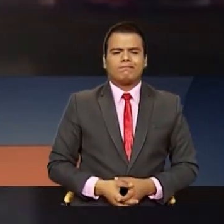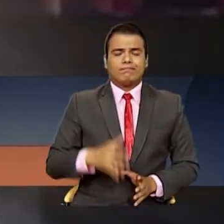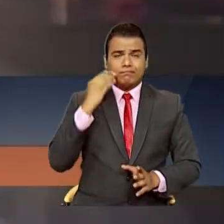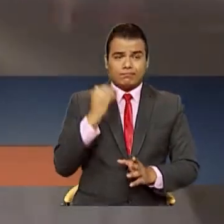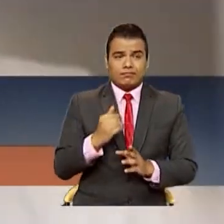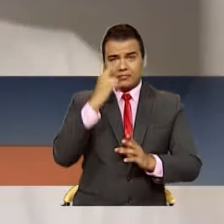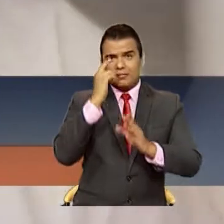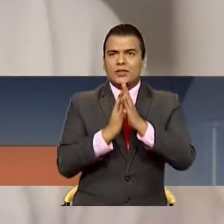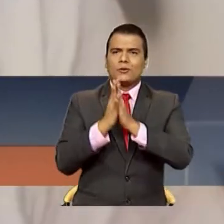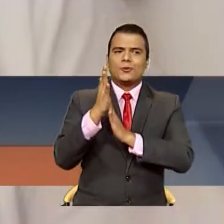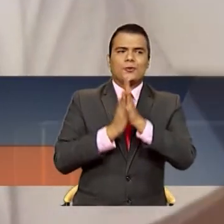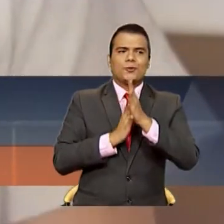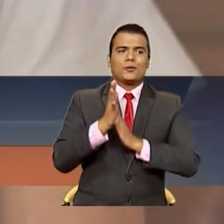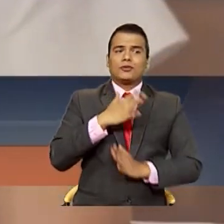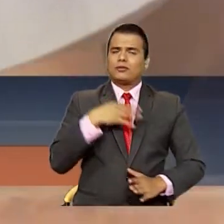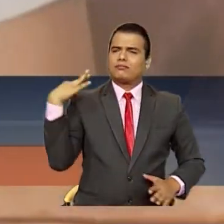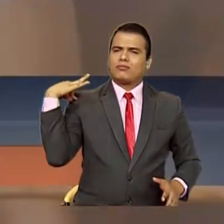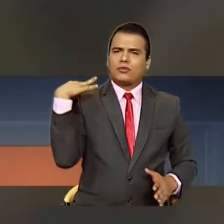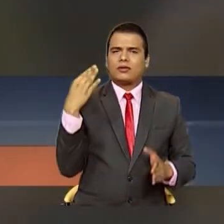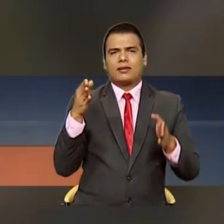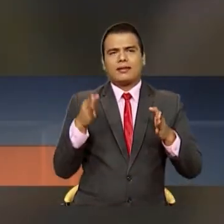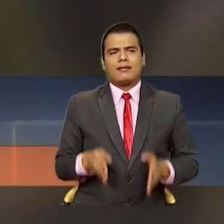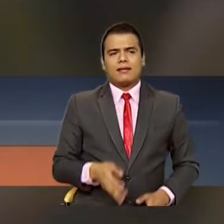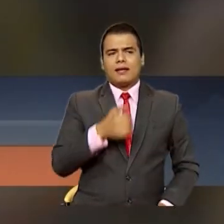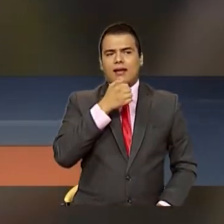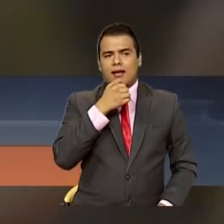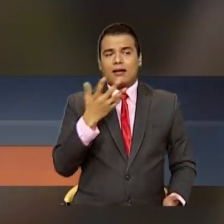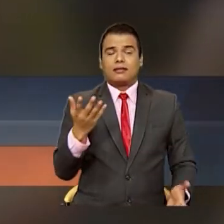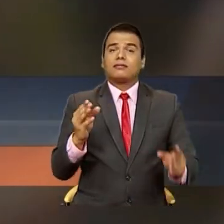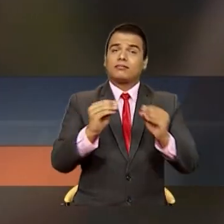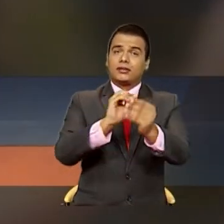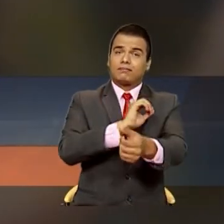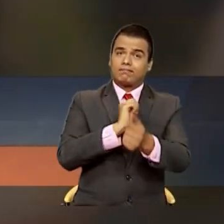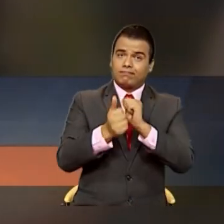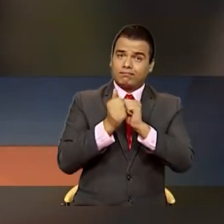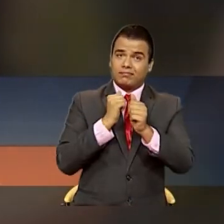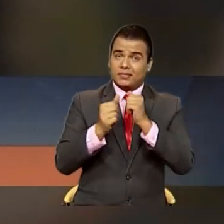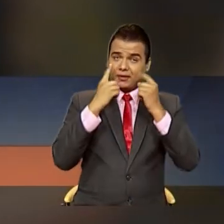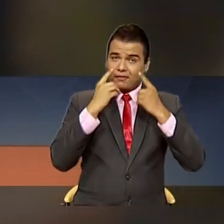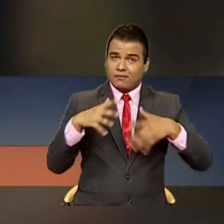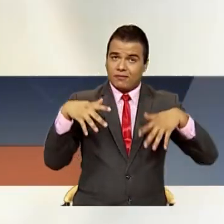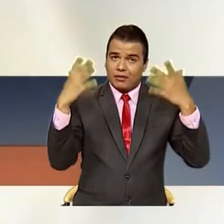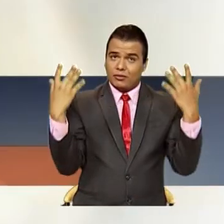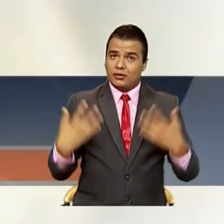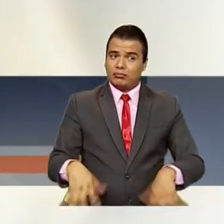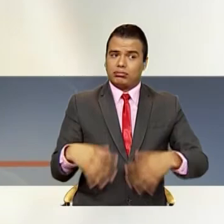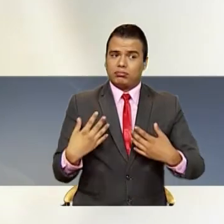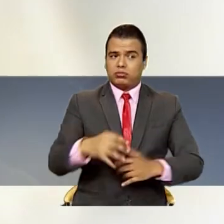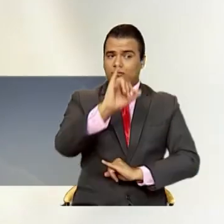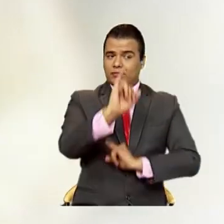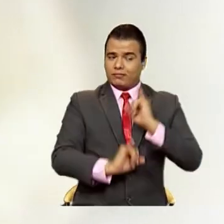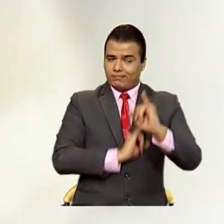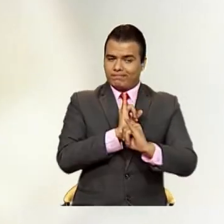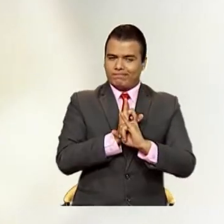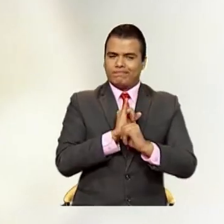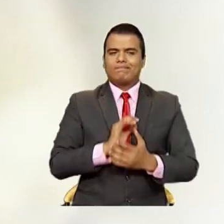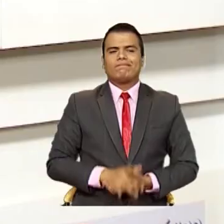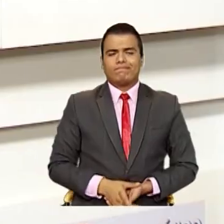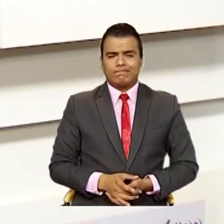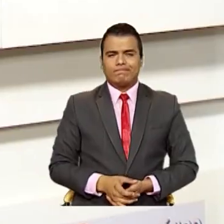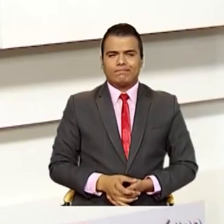Laura sueña con ser una modelo, presentadora de televisión y deportista reconocida internacionalmente.